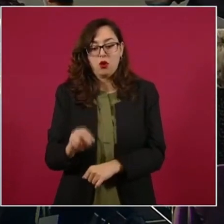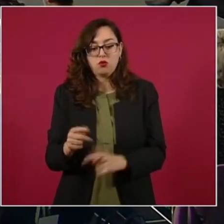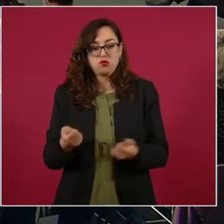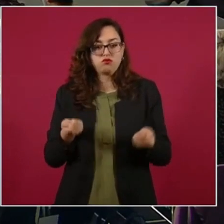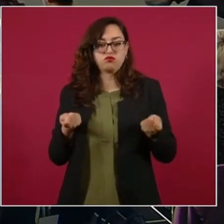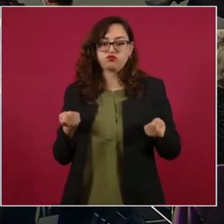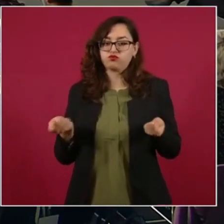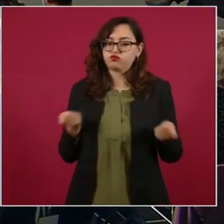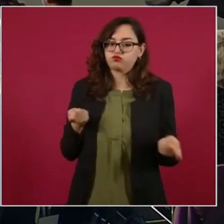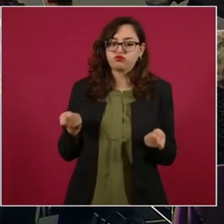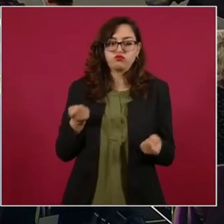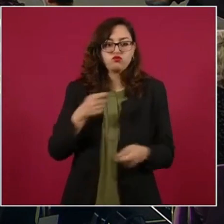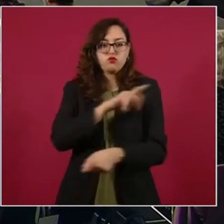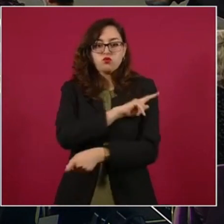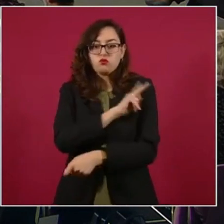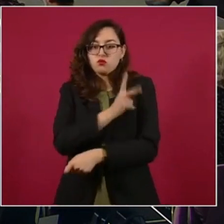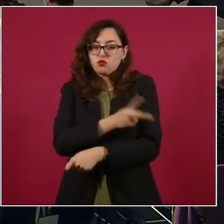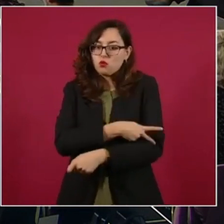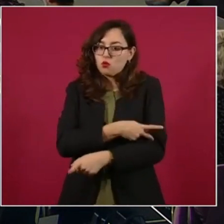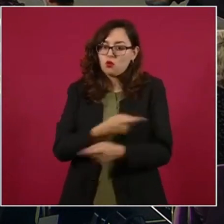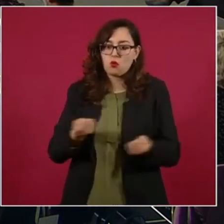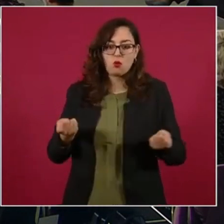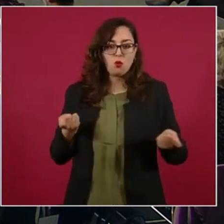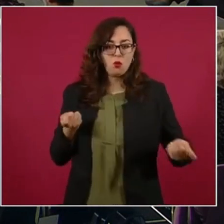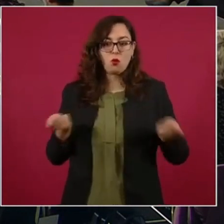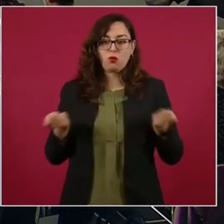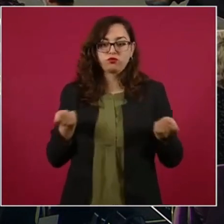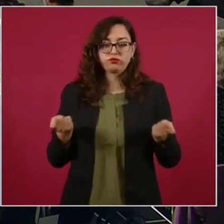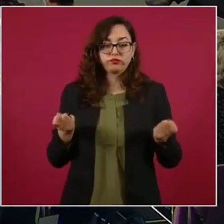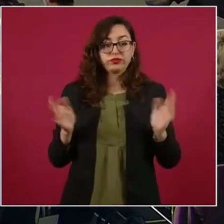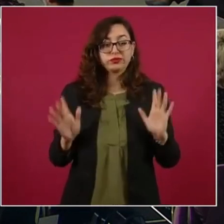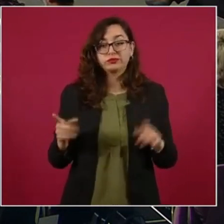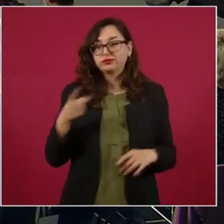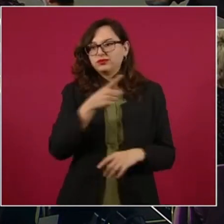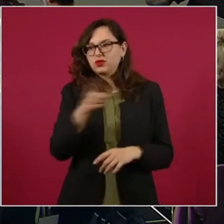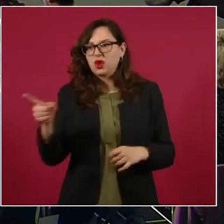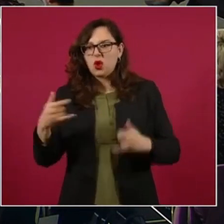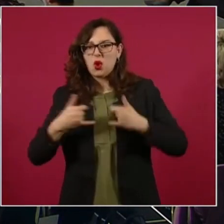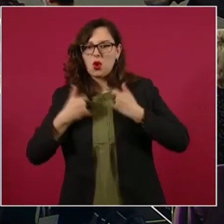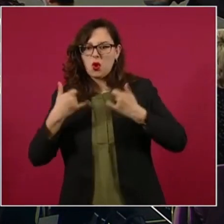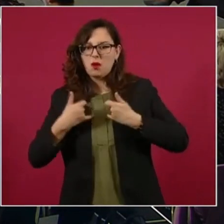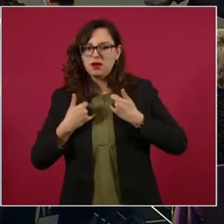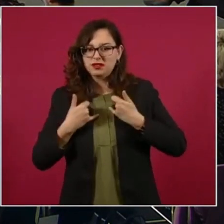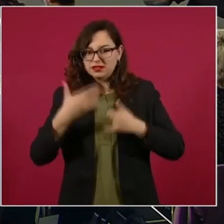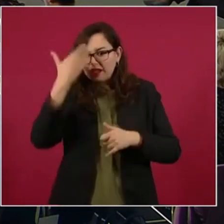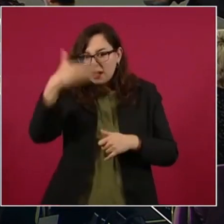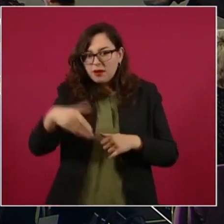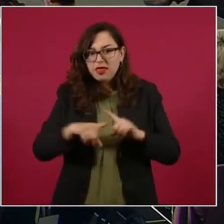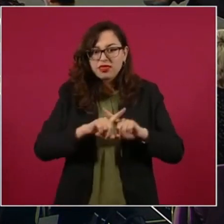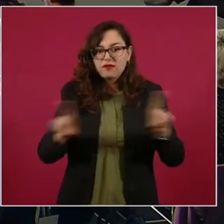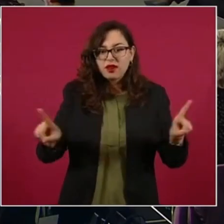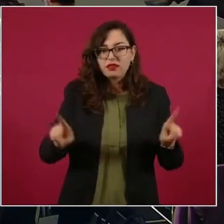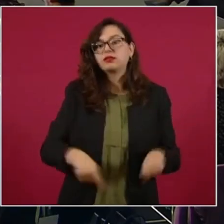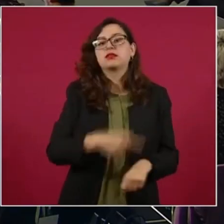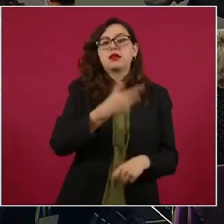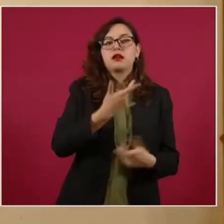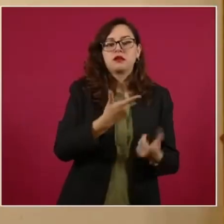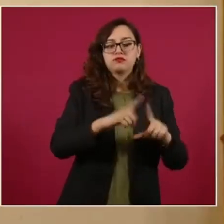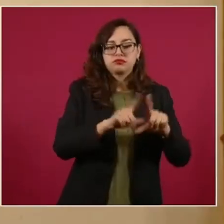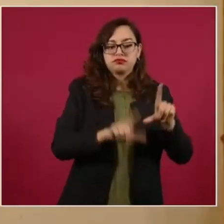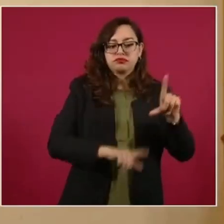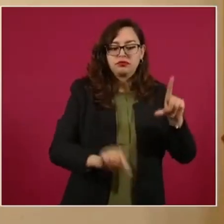Eso se los dejo de tarea a los jóvenes, qué es un hombre de Estado y qué es un hombre de poder.